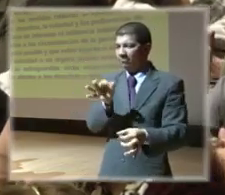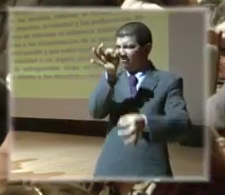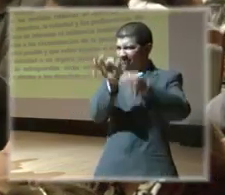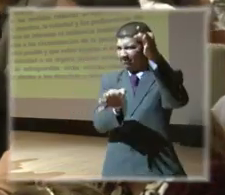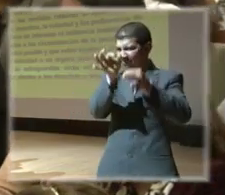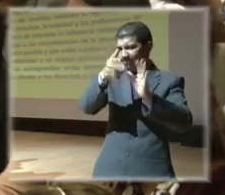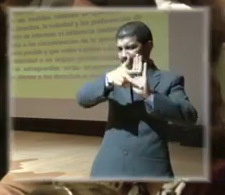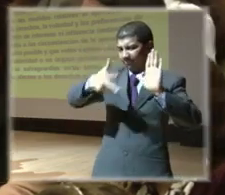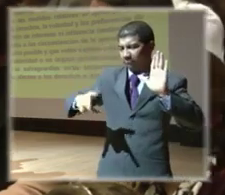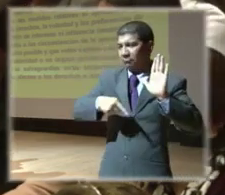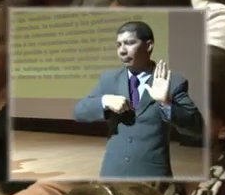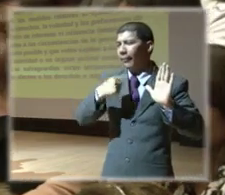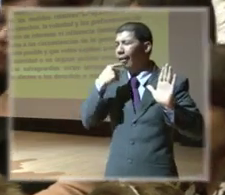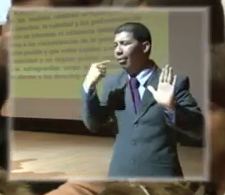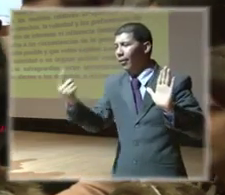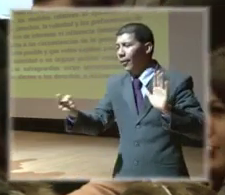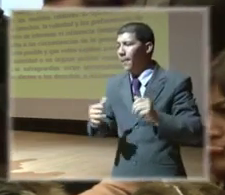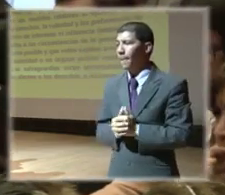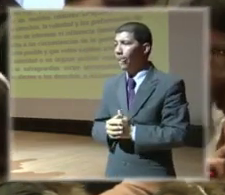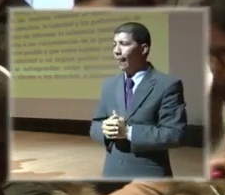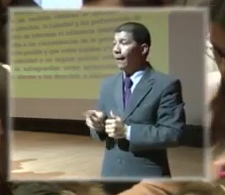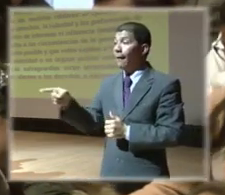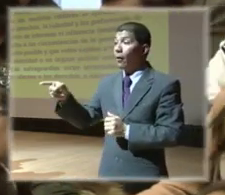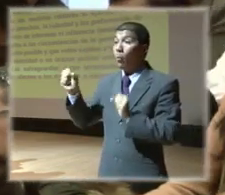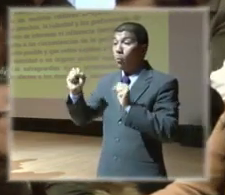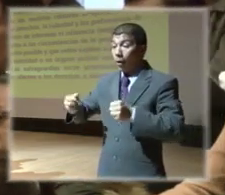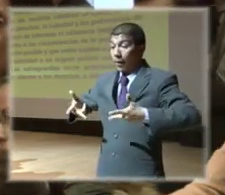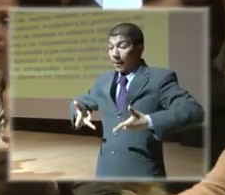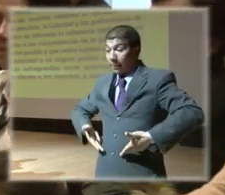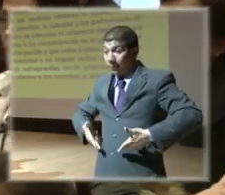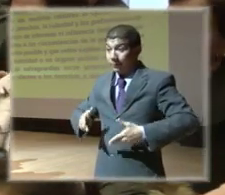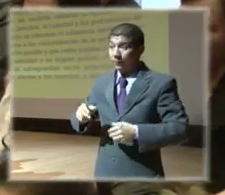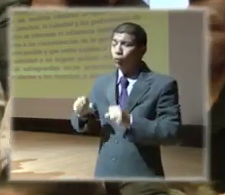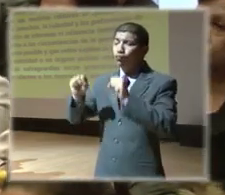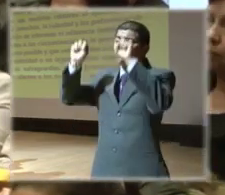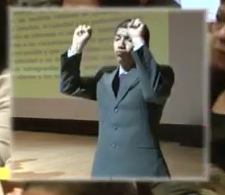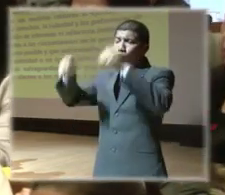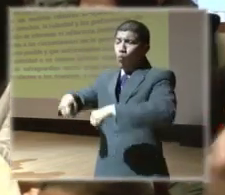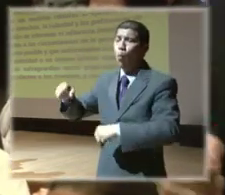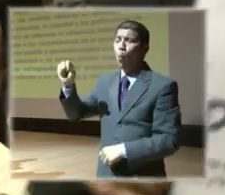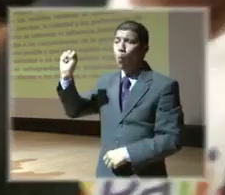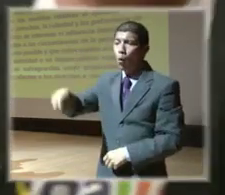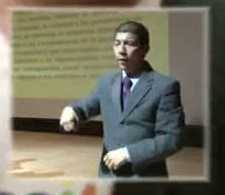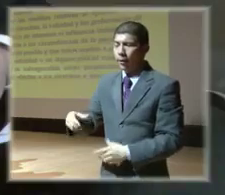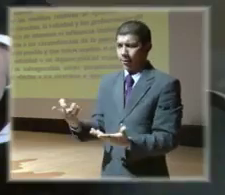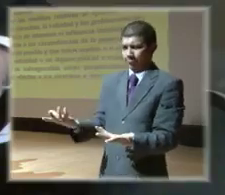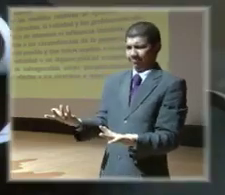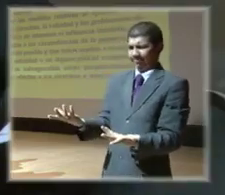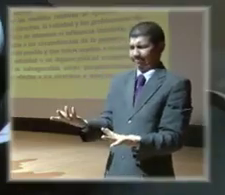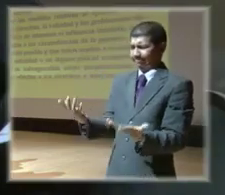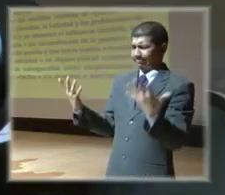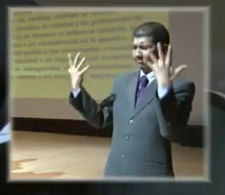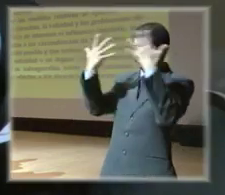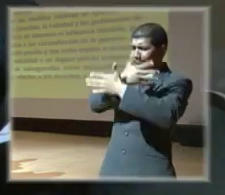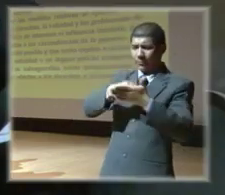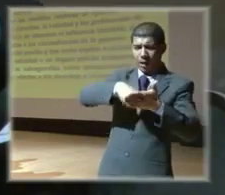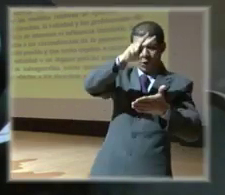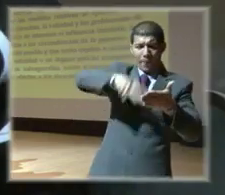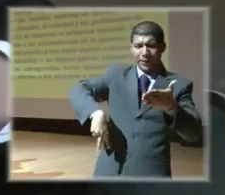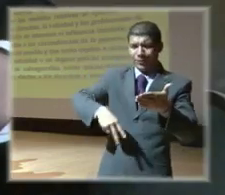que si era posible llevar a cabo esa práctica, lo cual me parece que vulnera abiertamente la Constitución. Y para